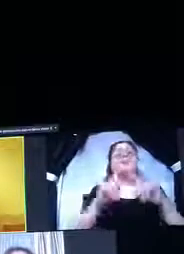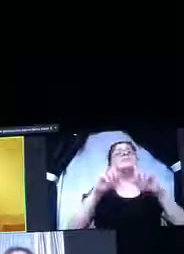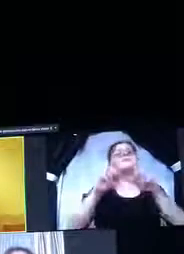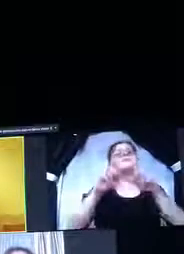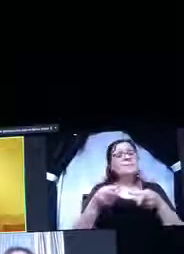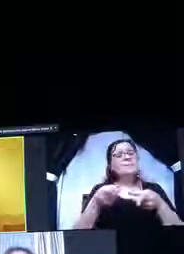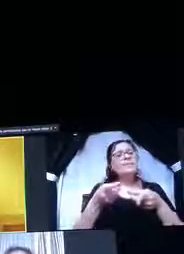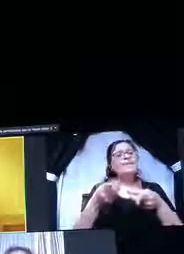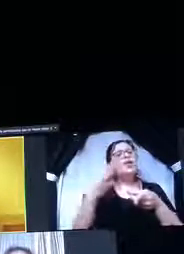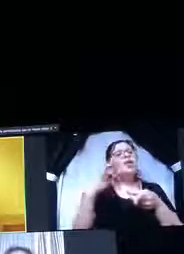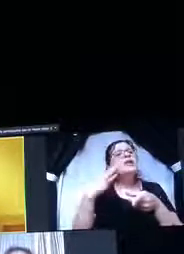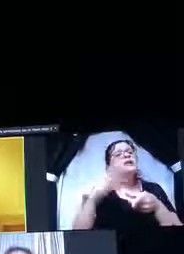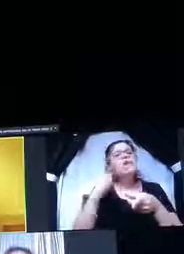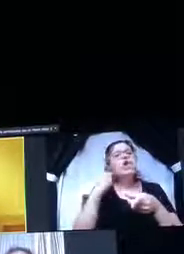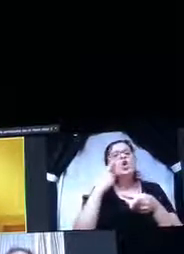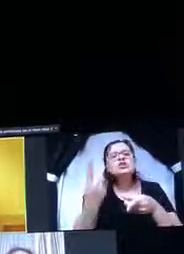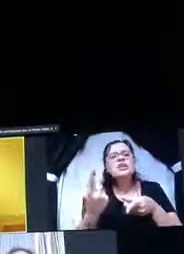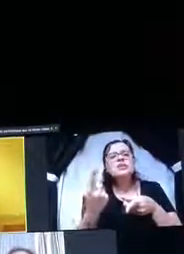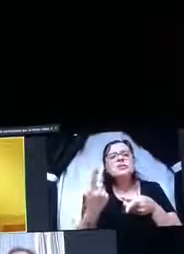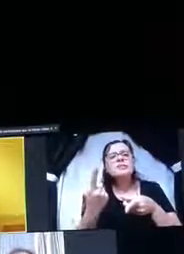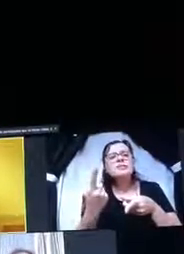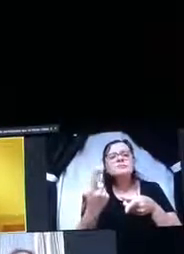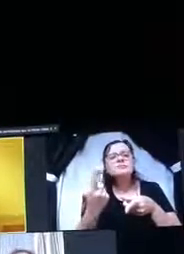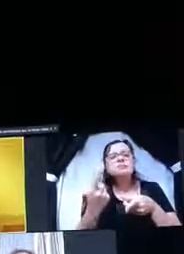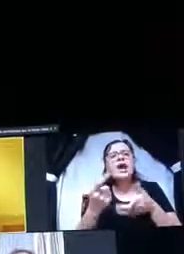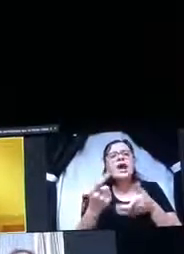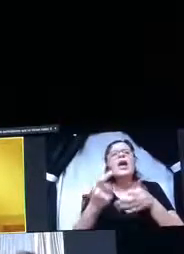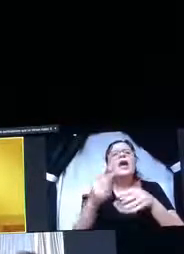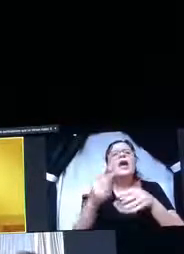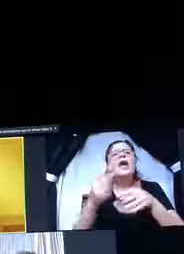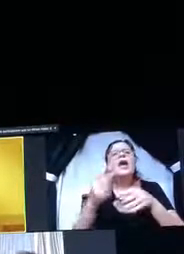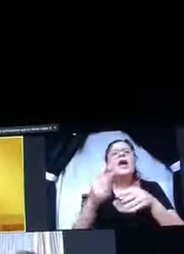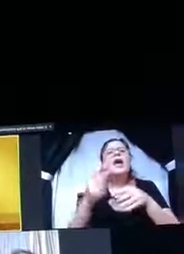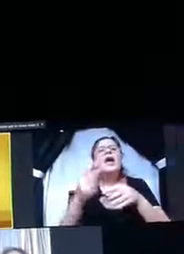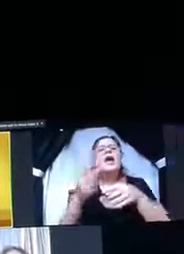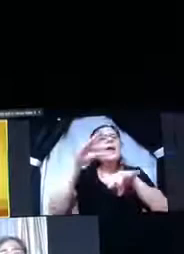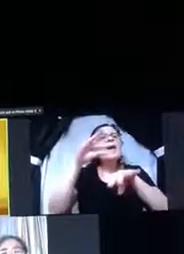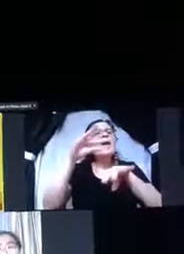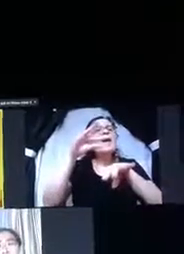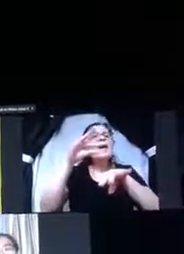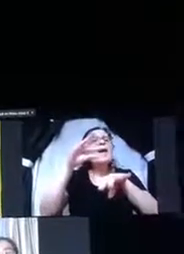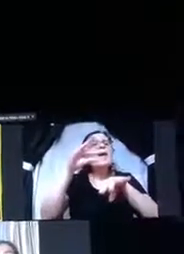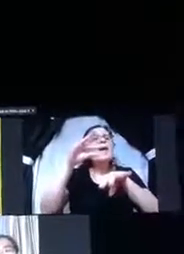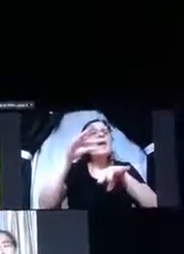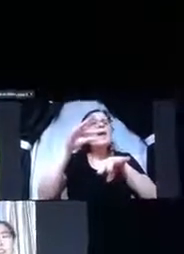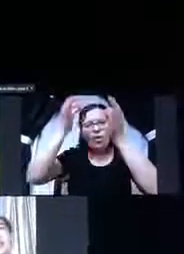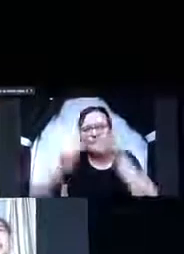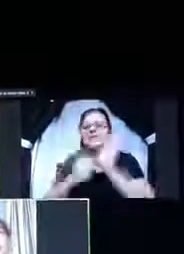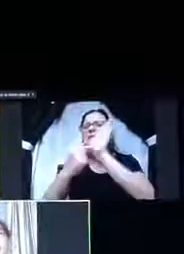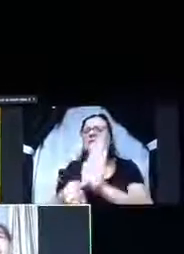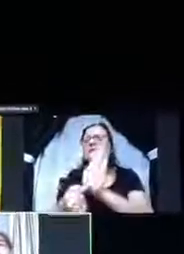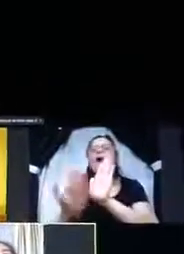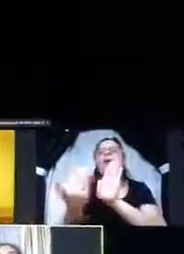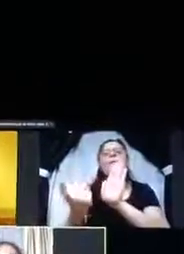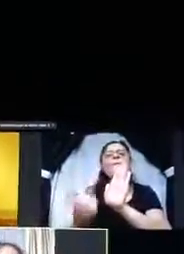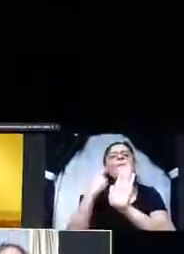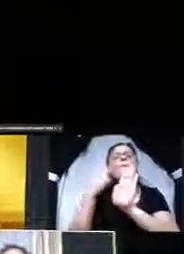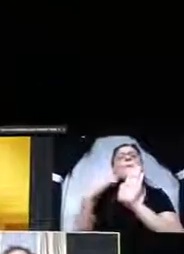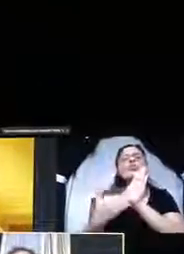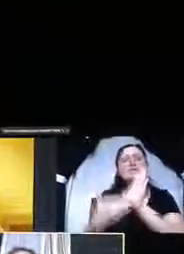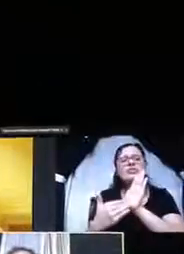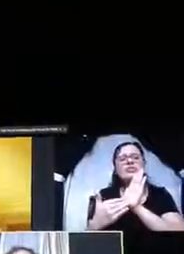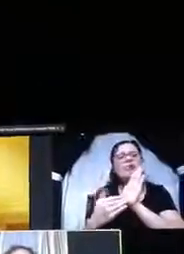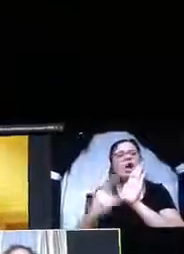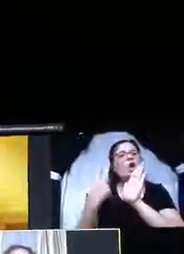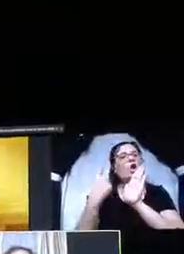los diagnósticos, ¿sí? Conocer los diagnósticos es importante, pero es importante. Y es más, creo que